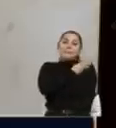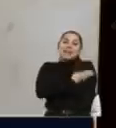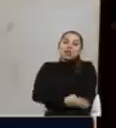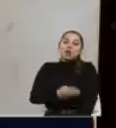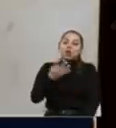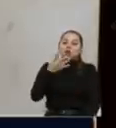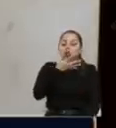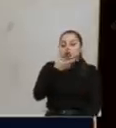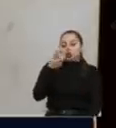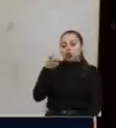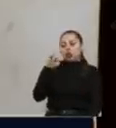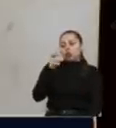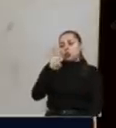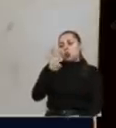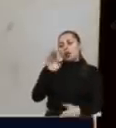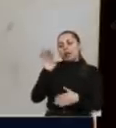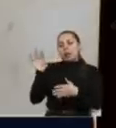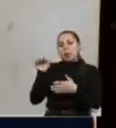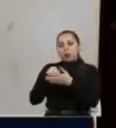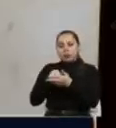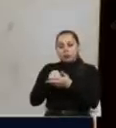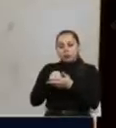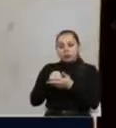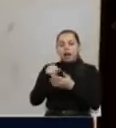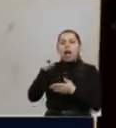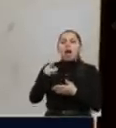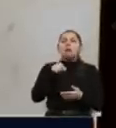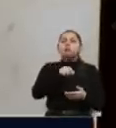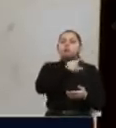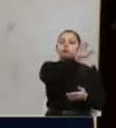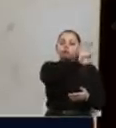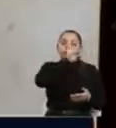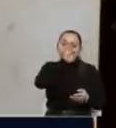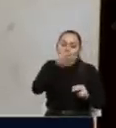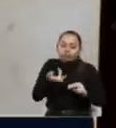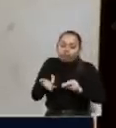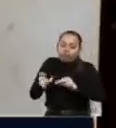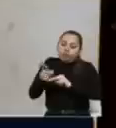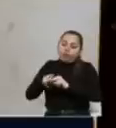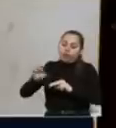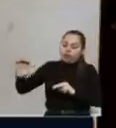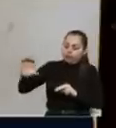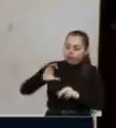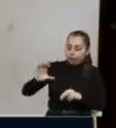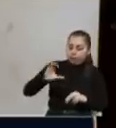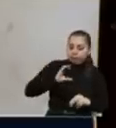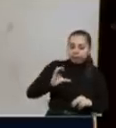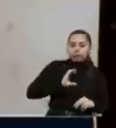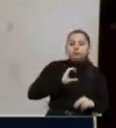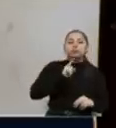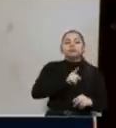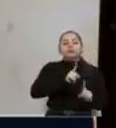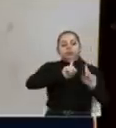1.244.000, pues hay un componente que va para el incremento salarial, para asignación